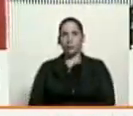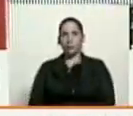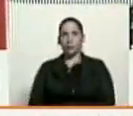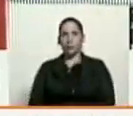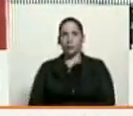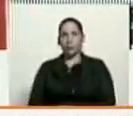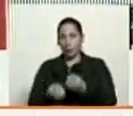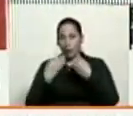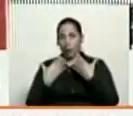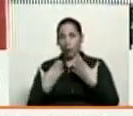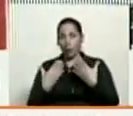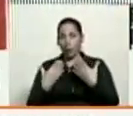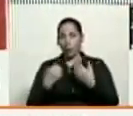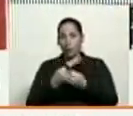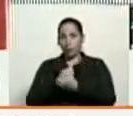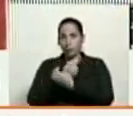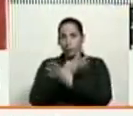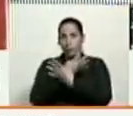Bueno, lo de la OEA,